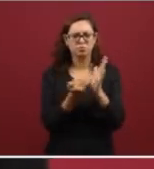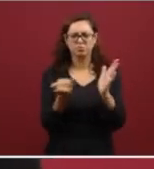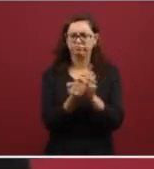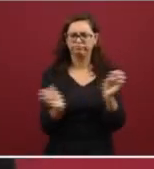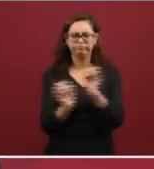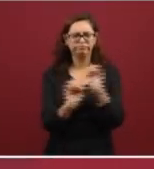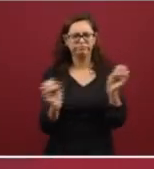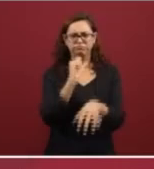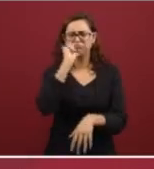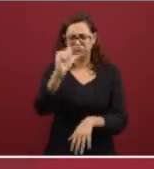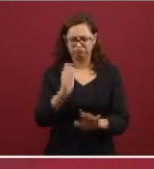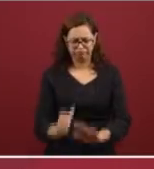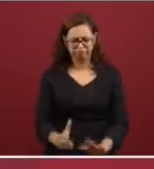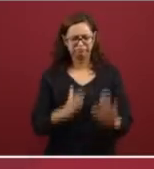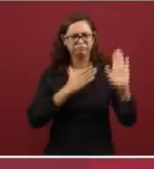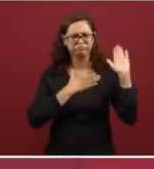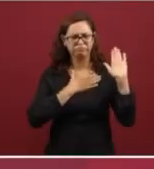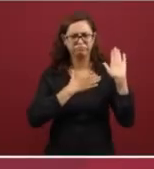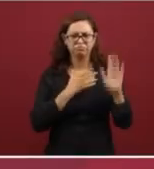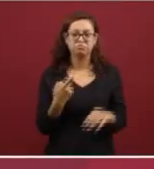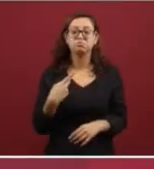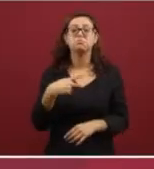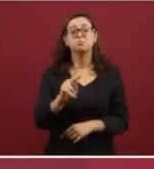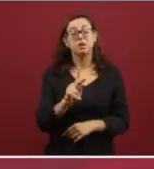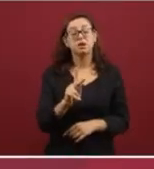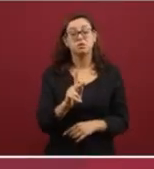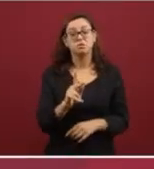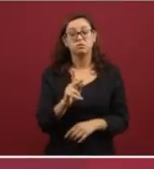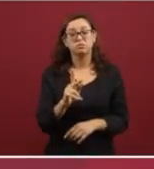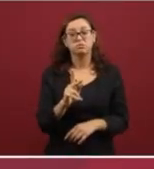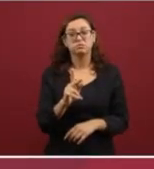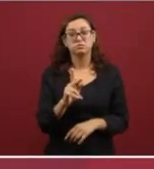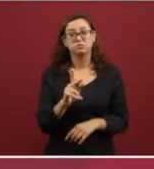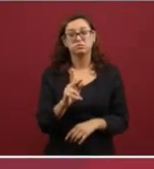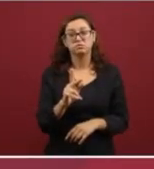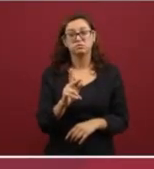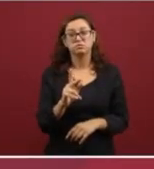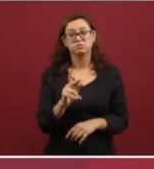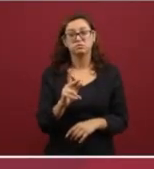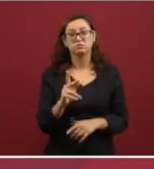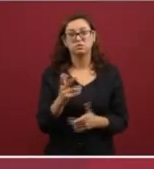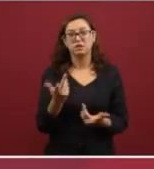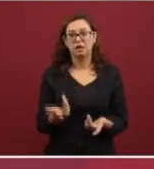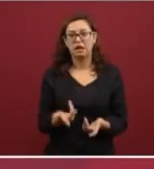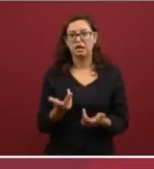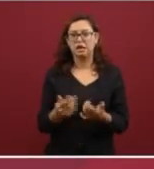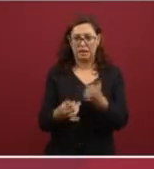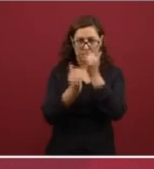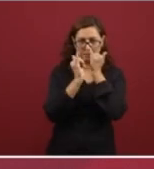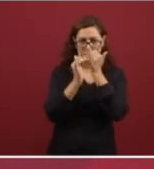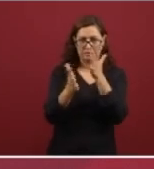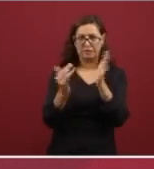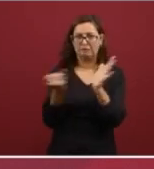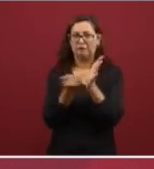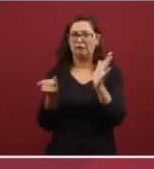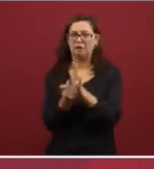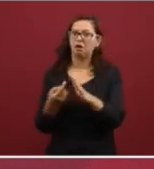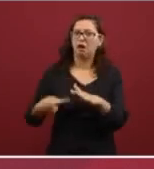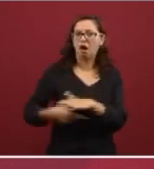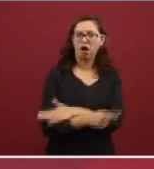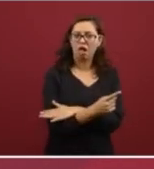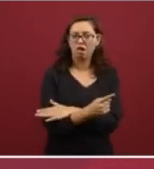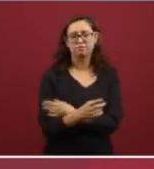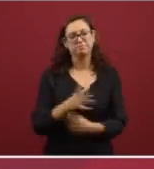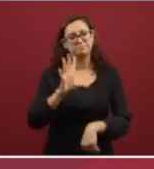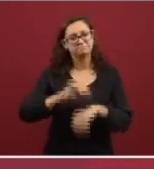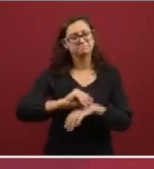que no se va a permitir la defraudación fiscal. Informó que ya se tiene